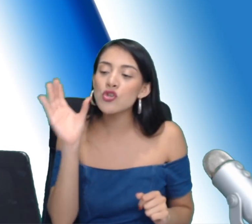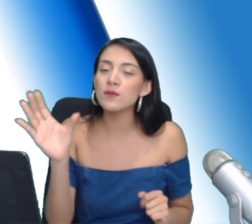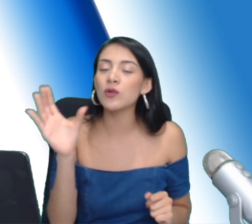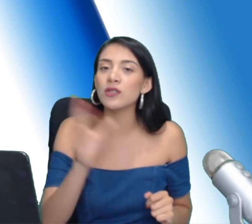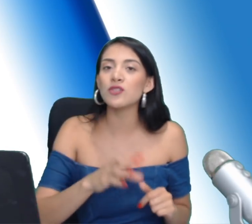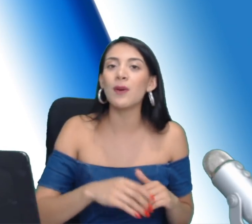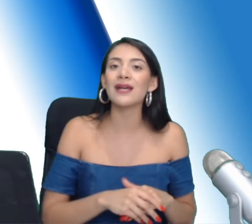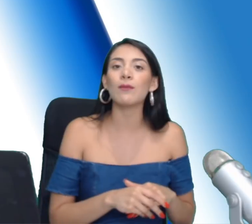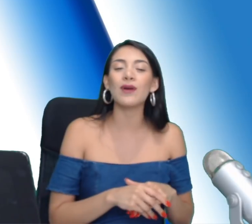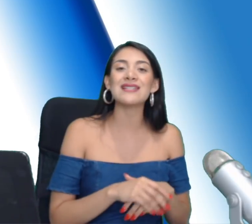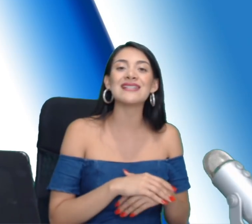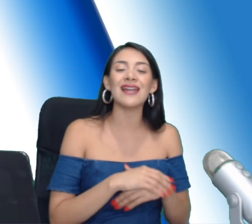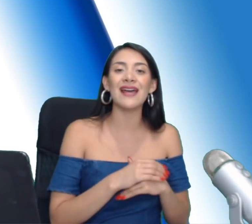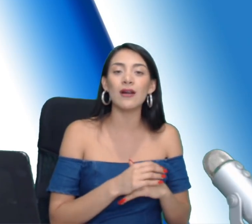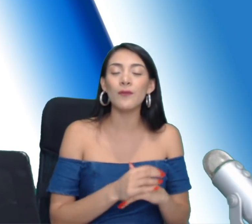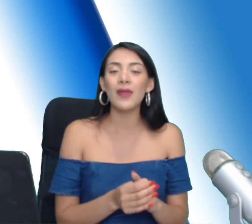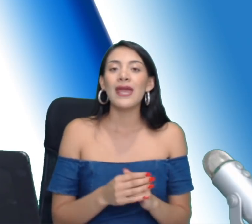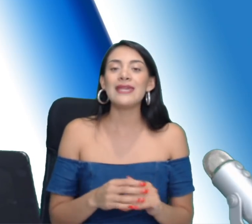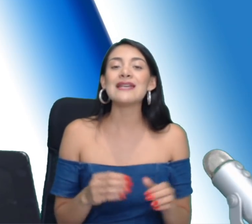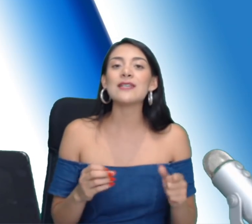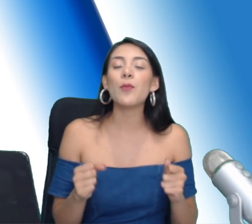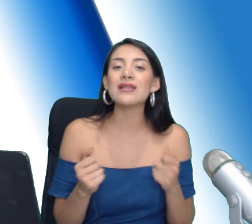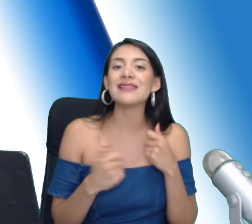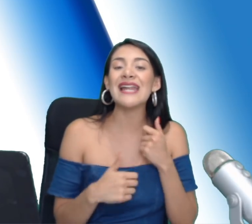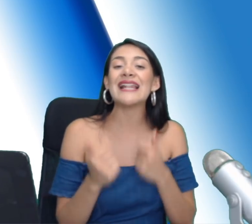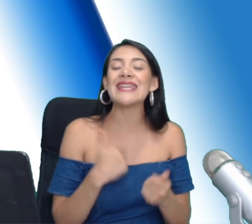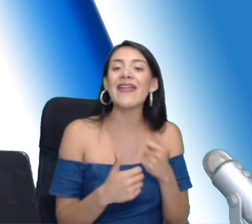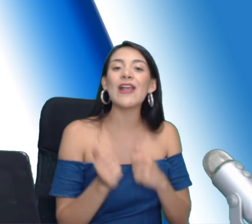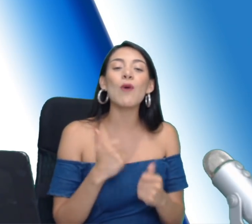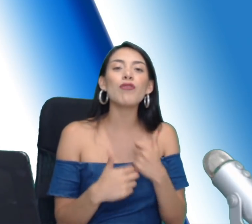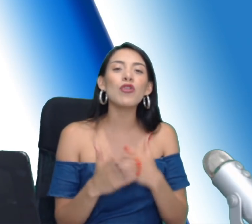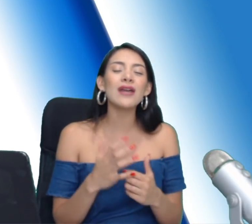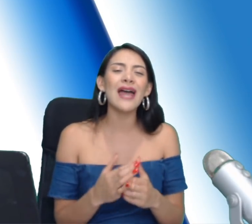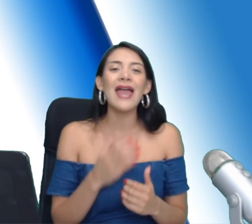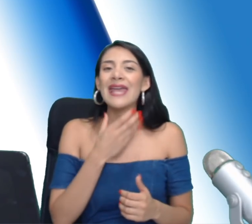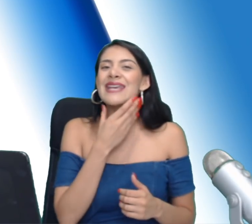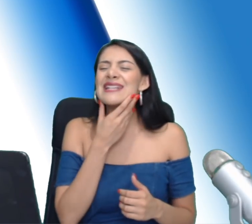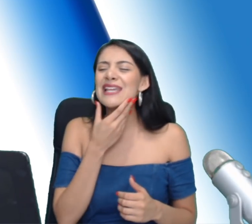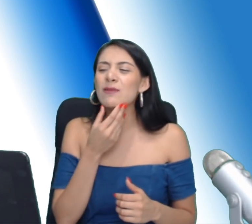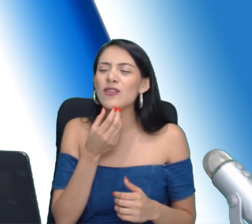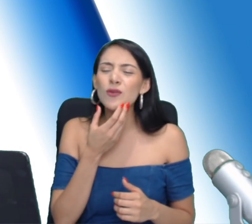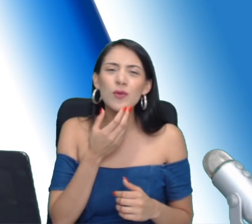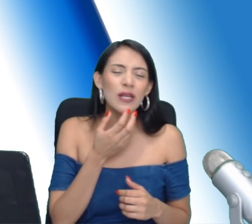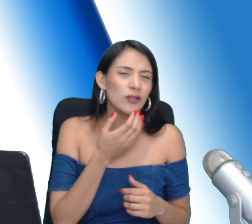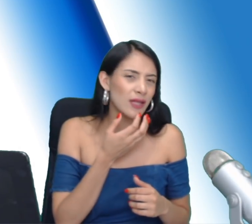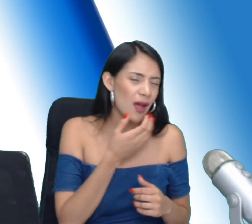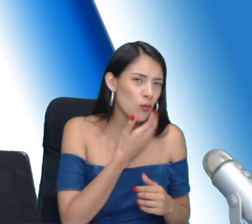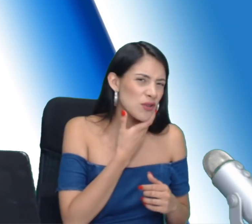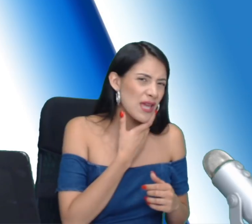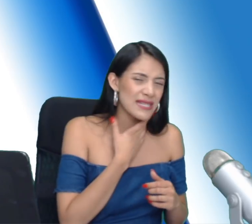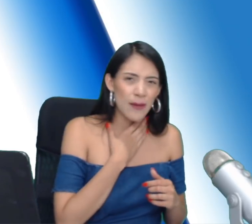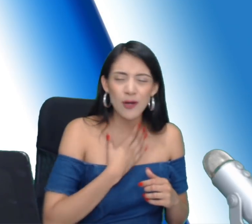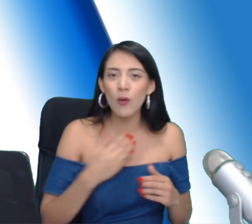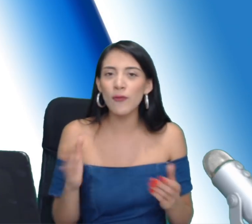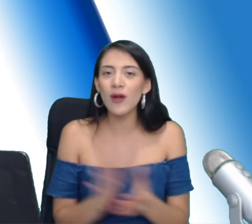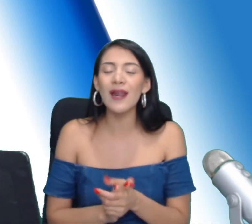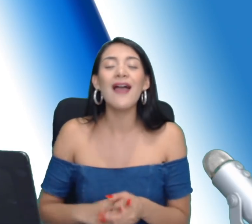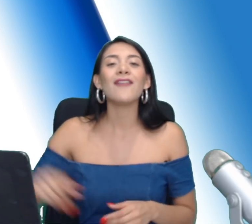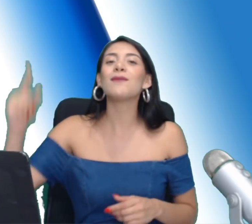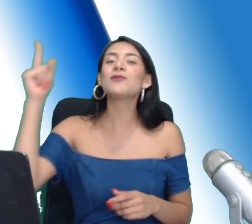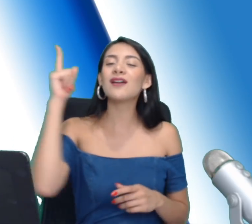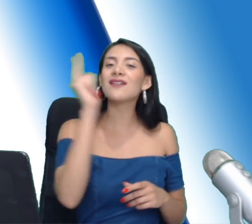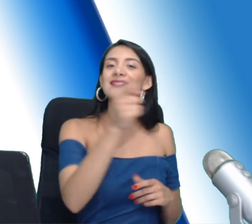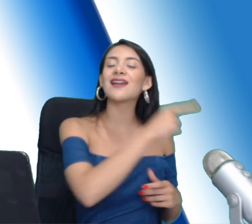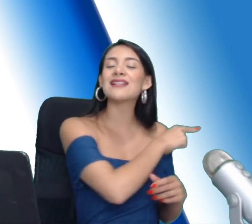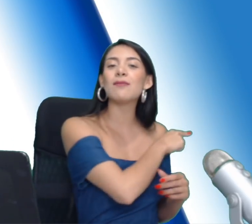congelado unos minutitos para que puedas descargarlo y así puedas andar al día de cuánto gana. ¿Qué servidor público te da curiosidad de saber cuánto gana?